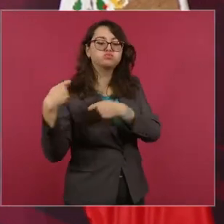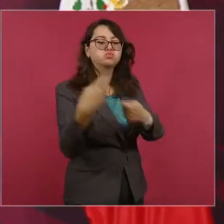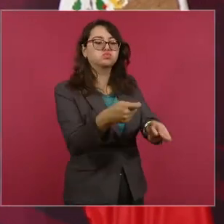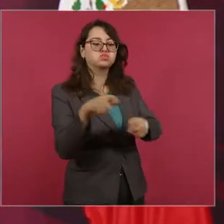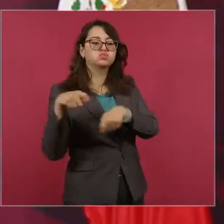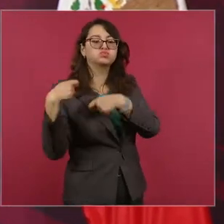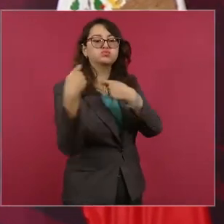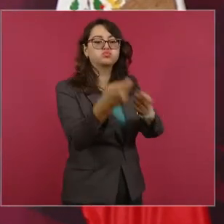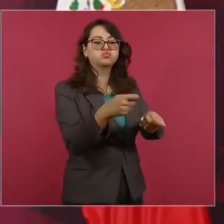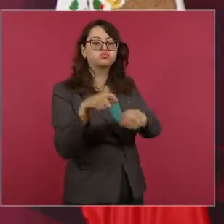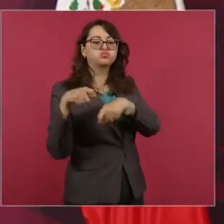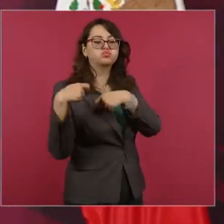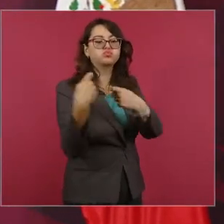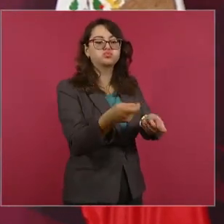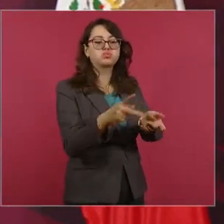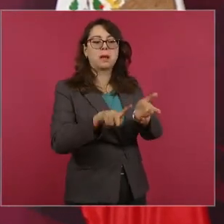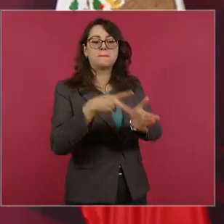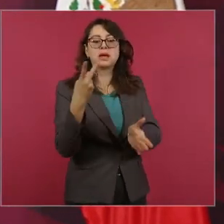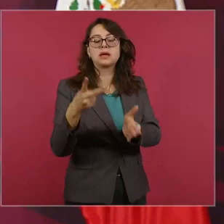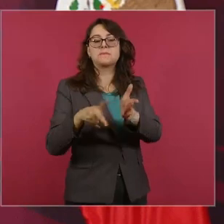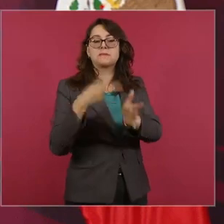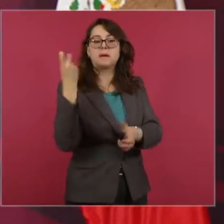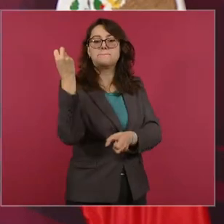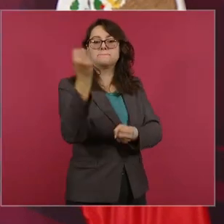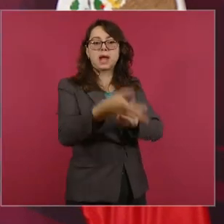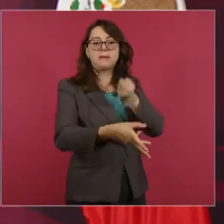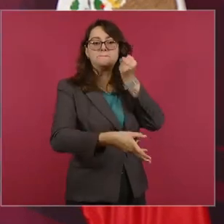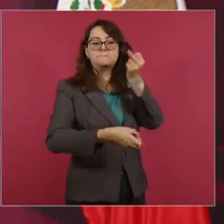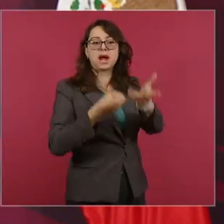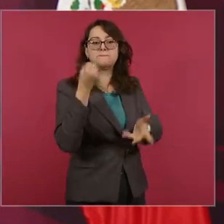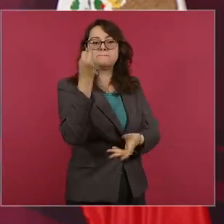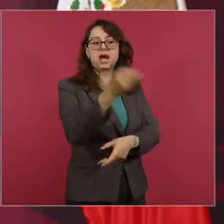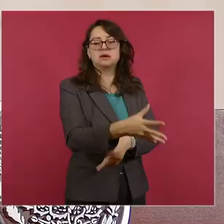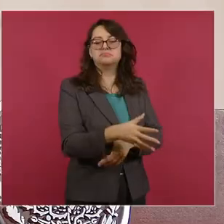financieros, como lo hicieron cuando el FOD aproba.